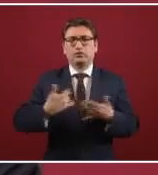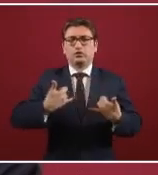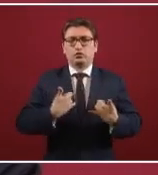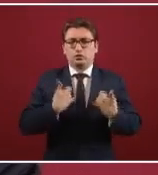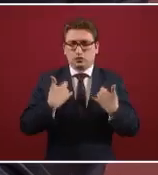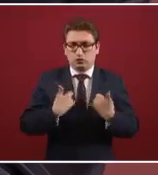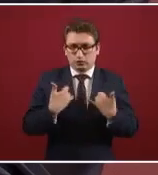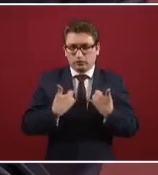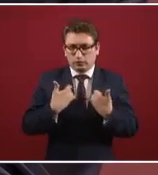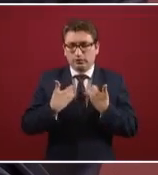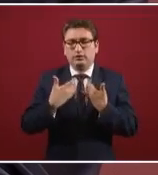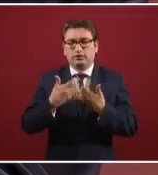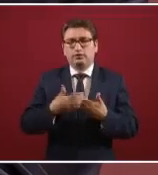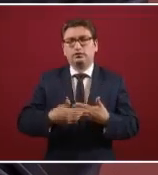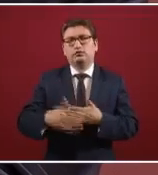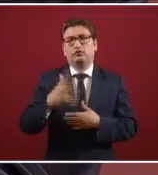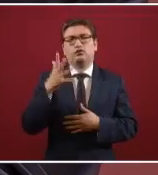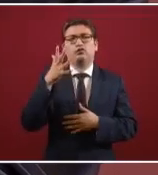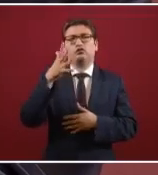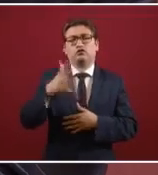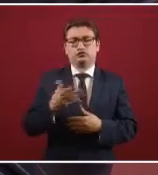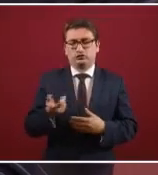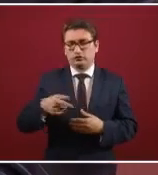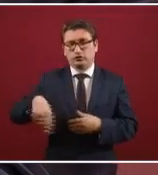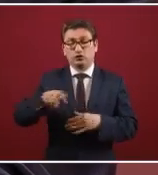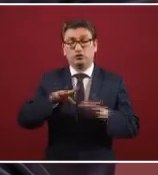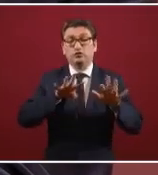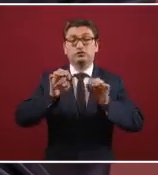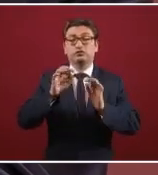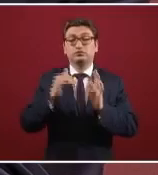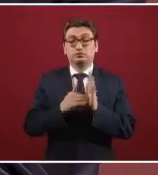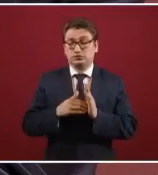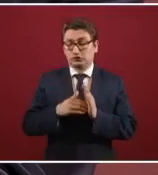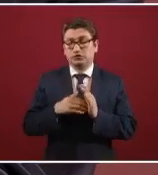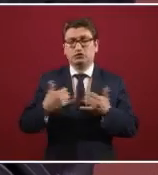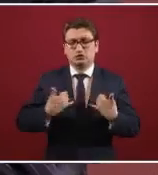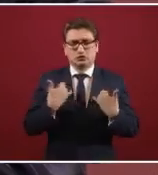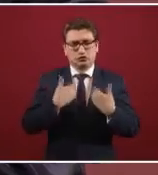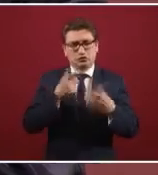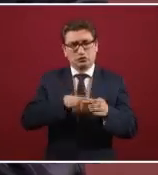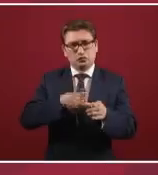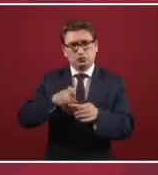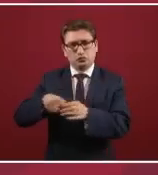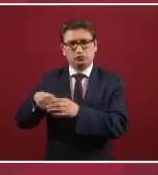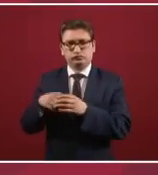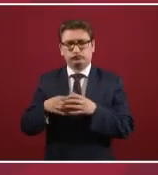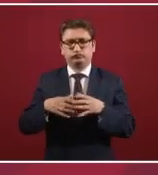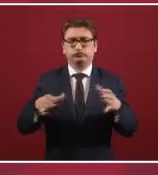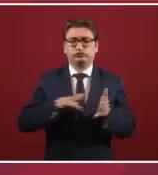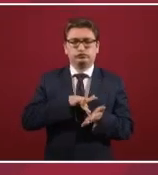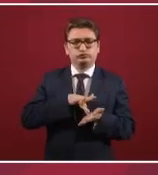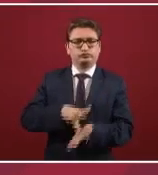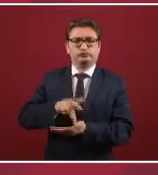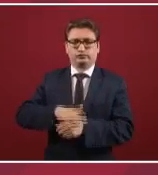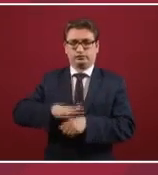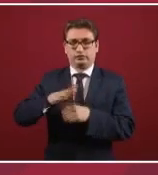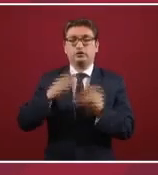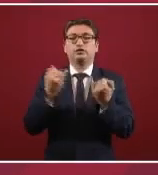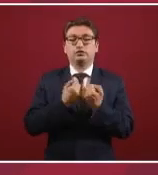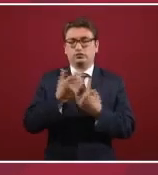900.000 y cada vez son más los apoyos al